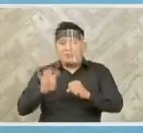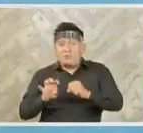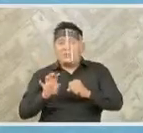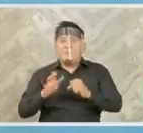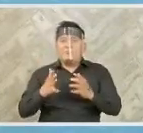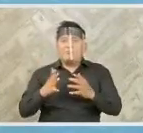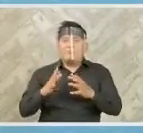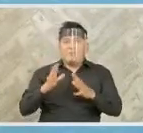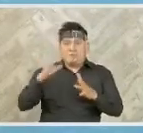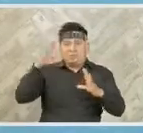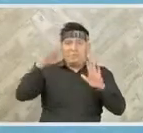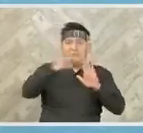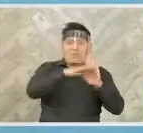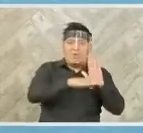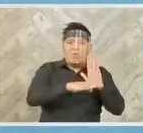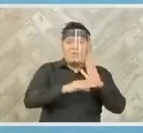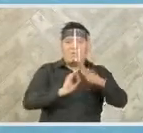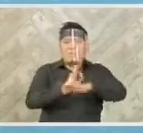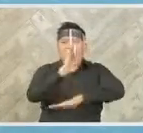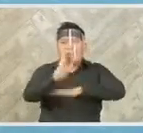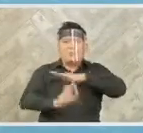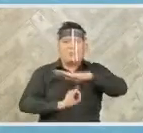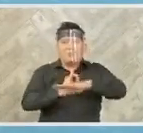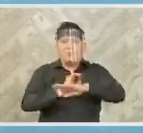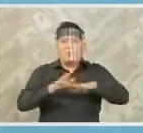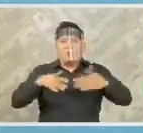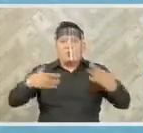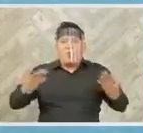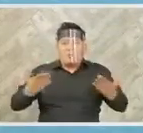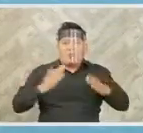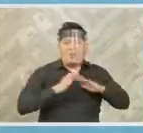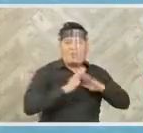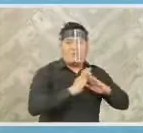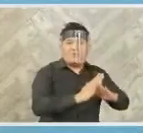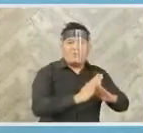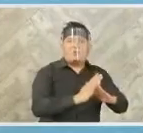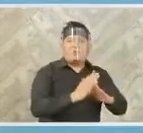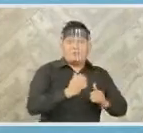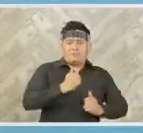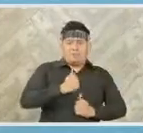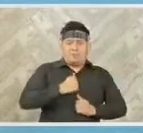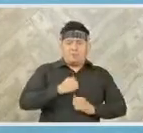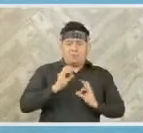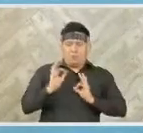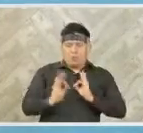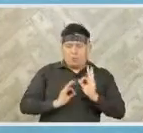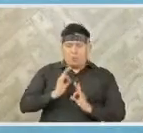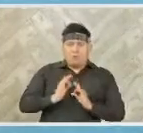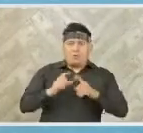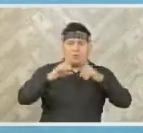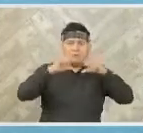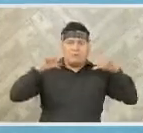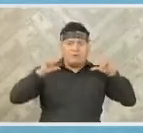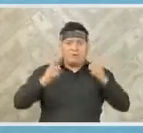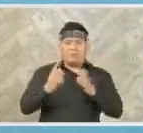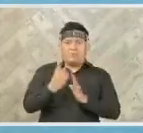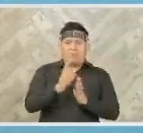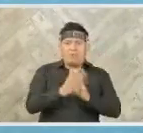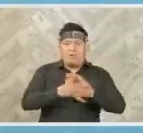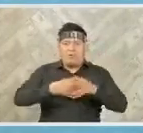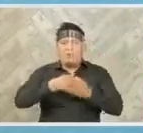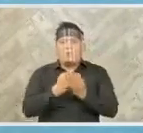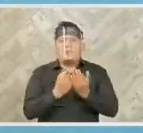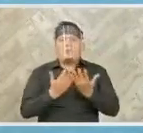protocolos internacionales, solo se elimina a través del autocuidado, el compromiso, la